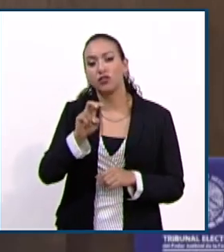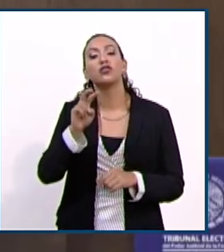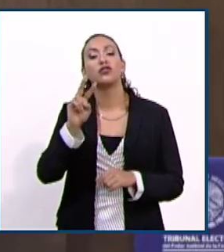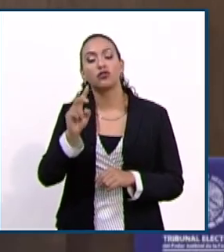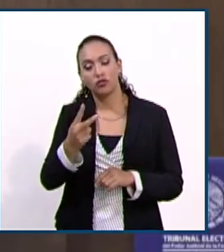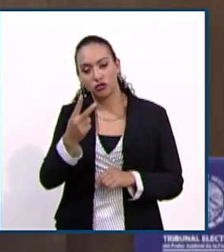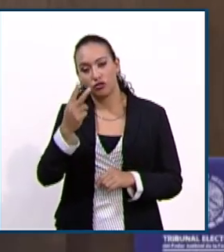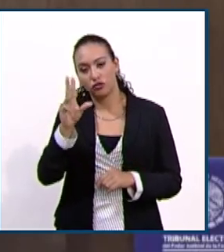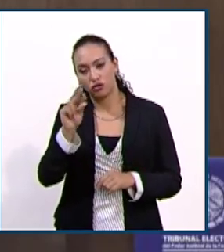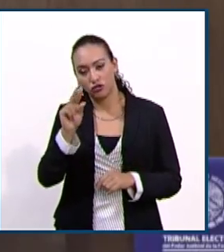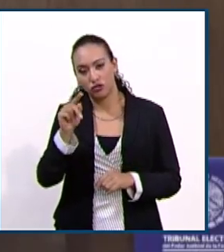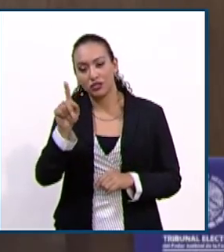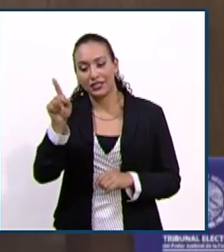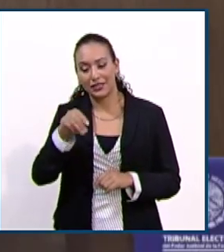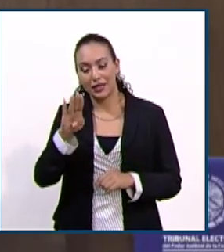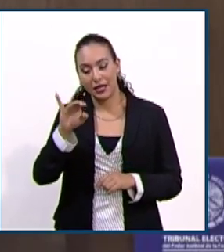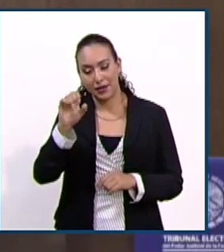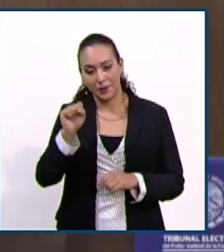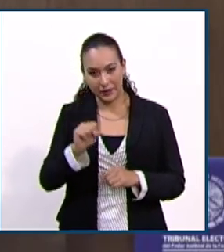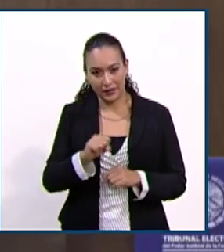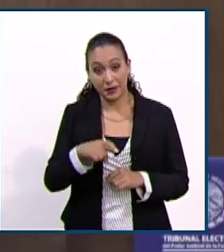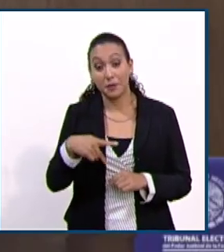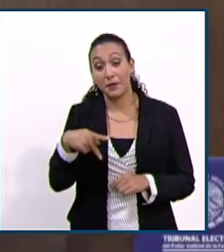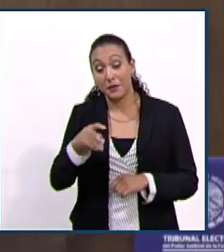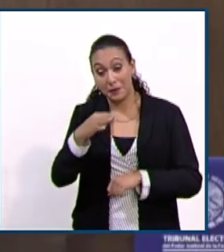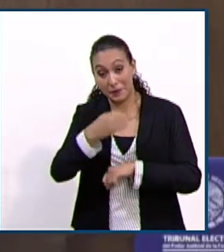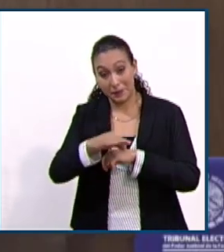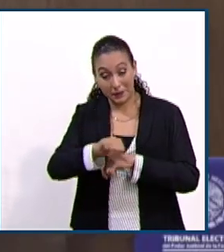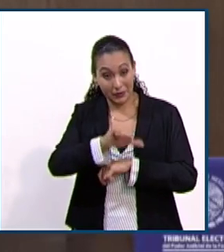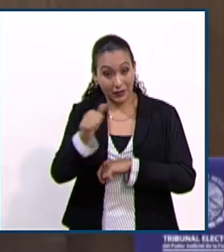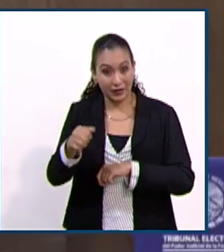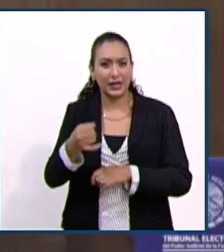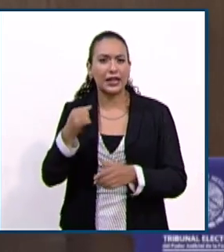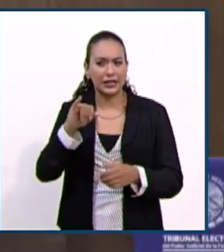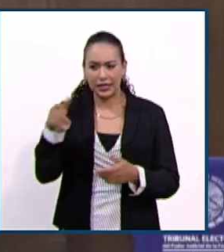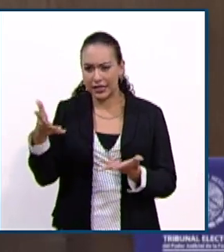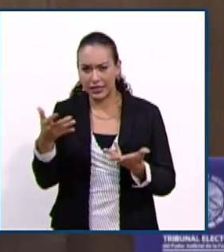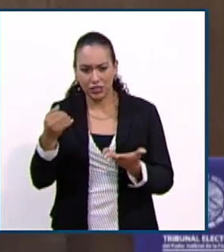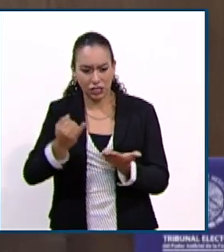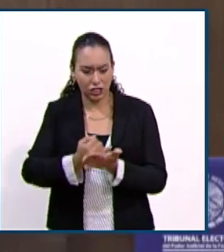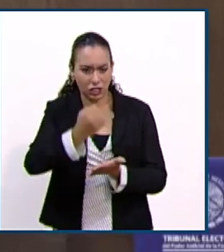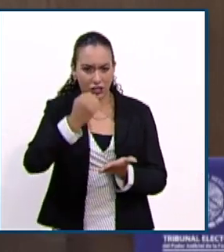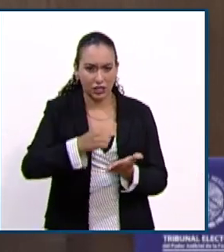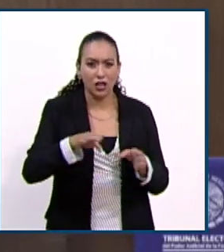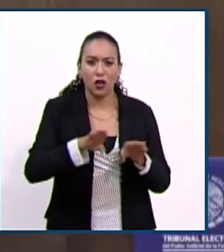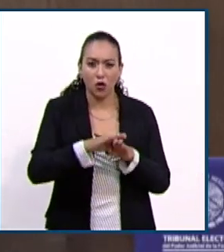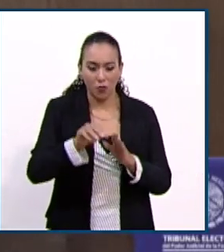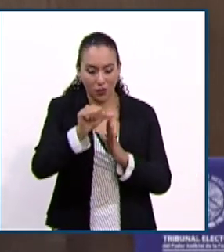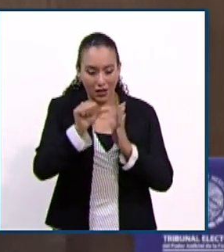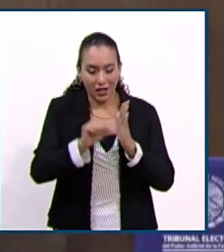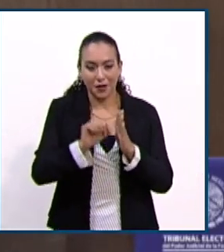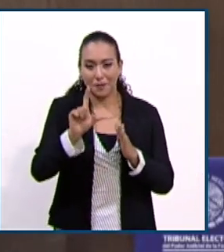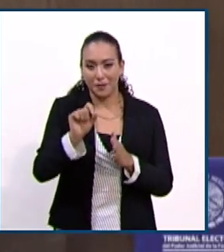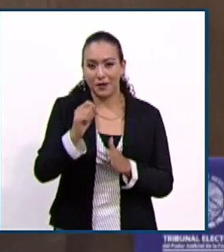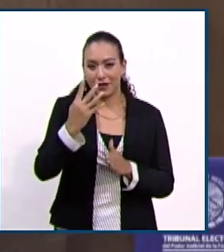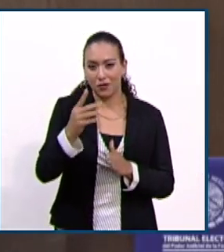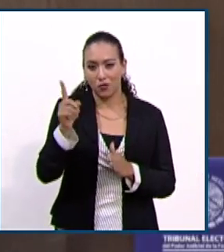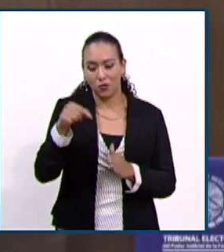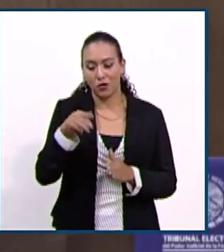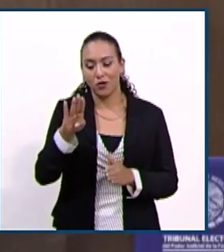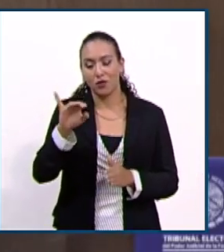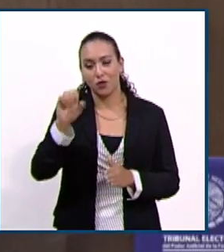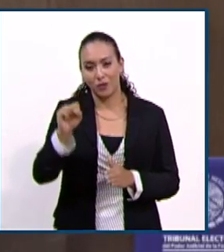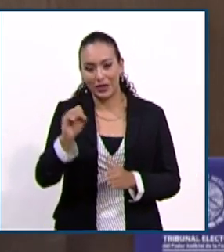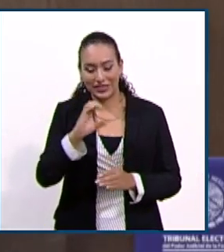ley electoral local, mientras que la autoridad resolutora emitió su sentencia bajo el análisis del artículo 24 bis